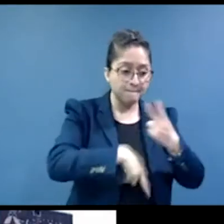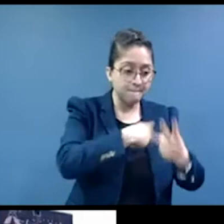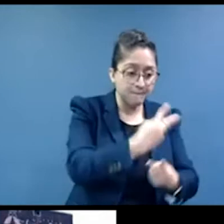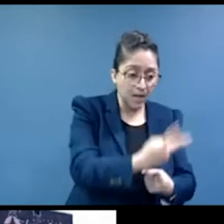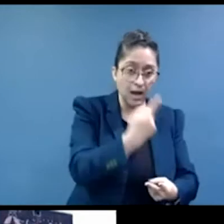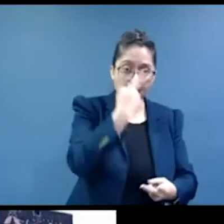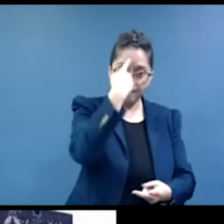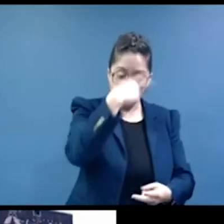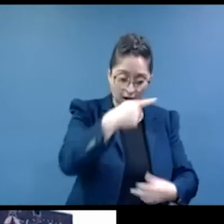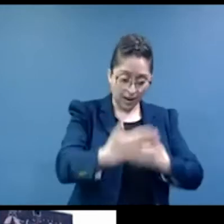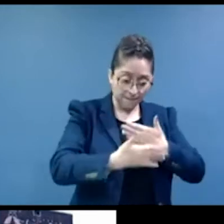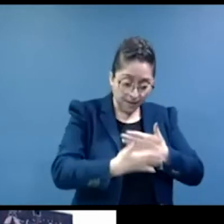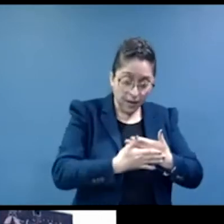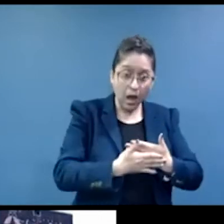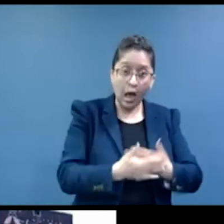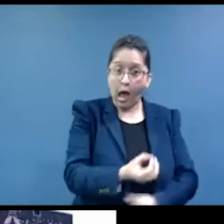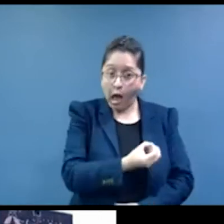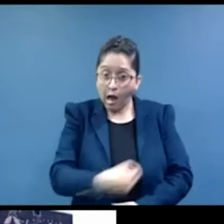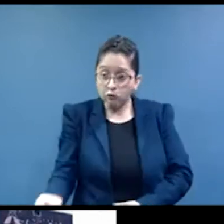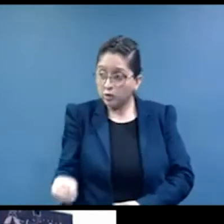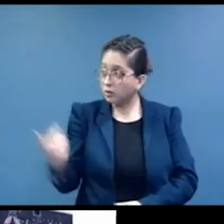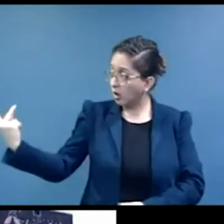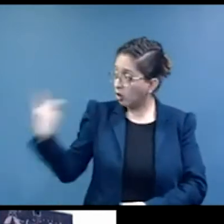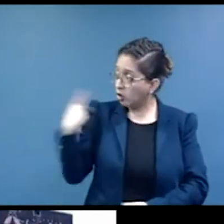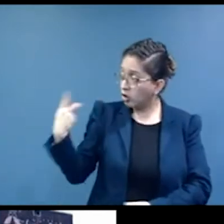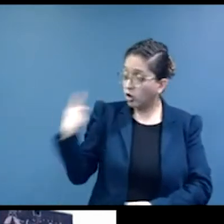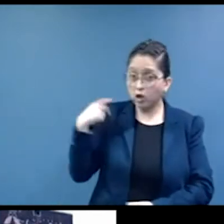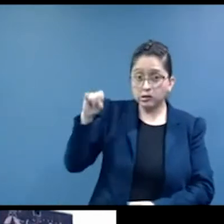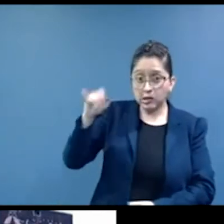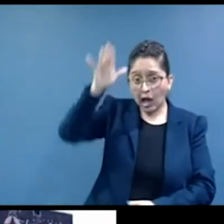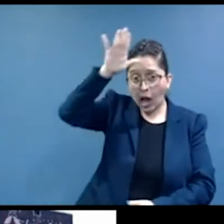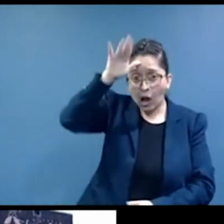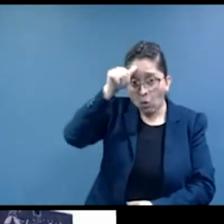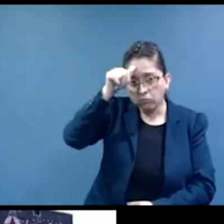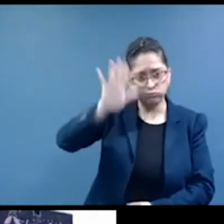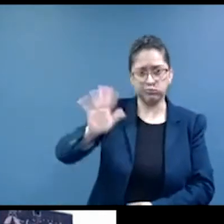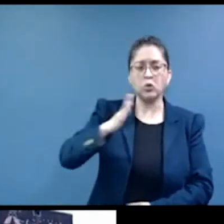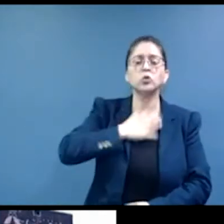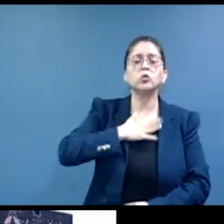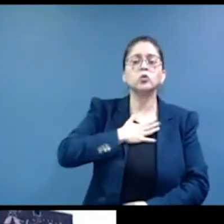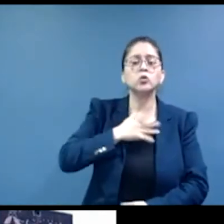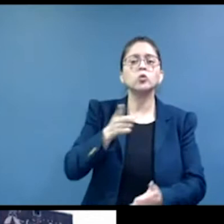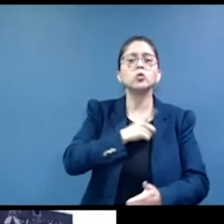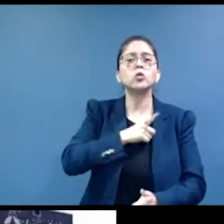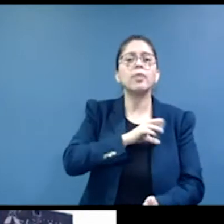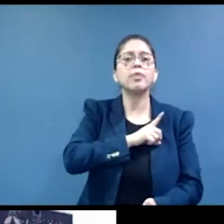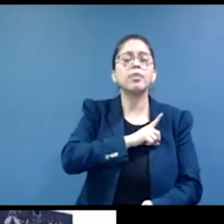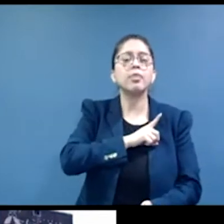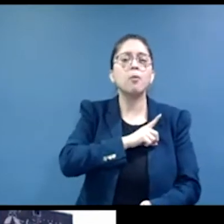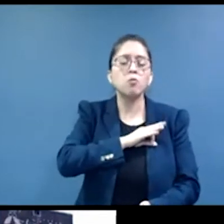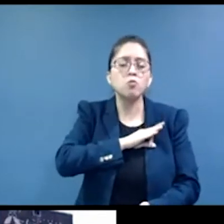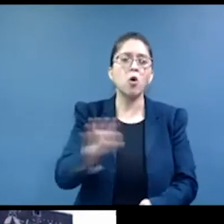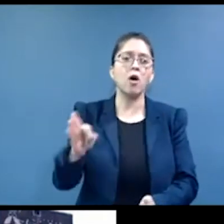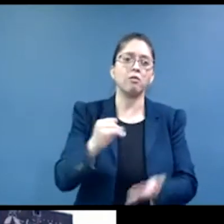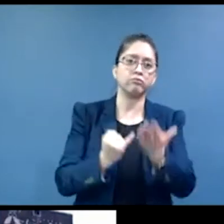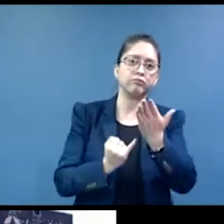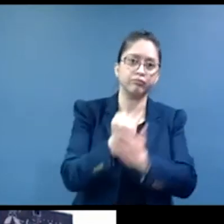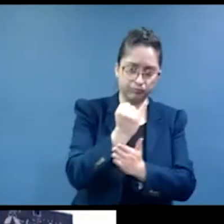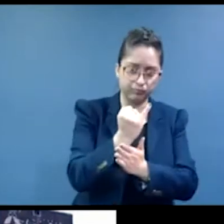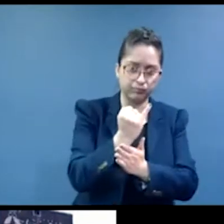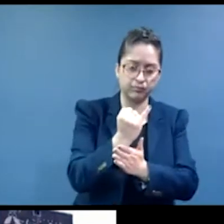consentimiento. Por otra parte, en cuanto a las implicaciones que tiene la ausencia de